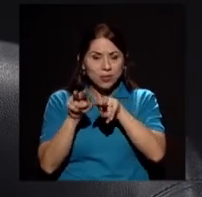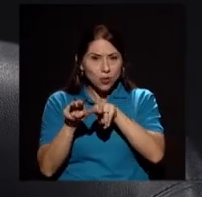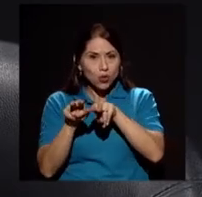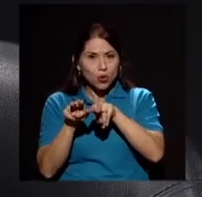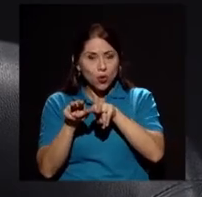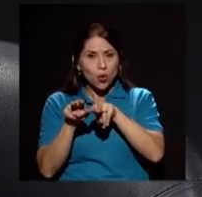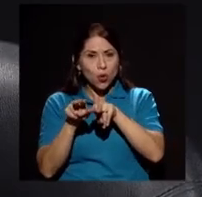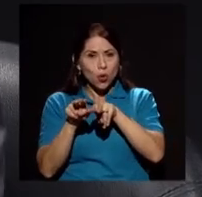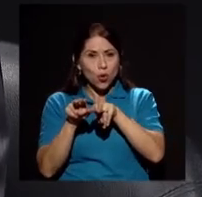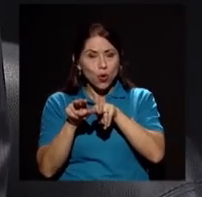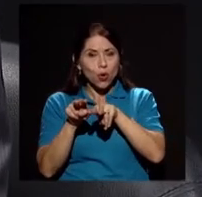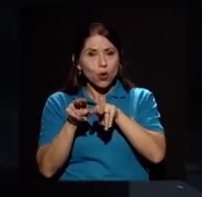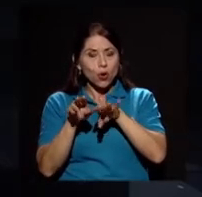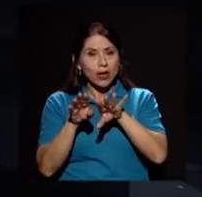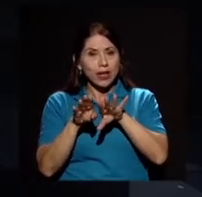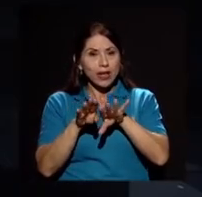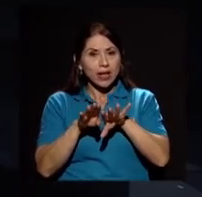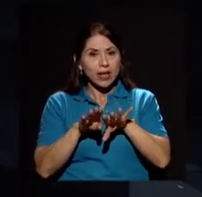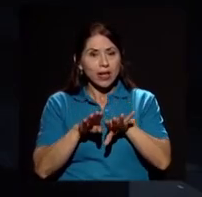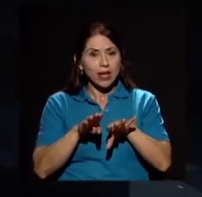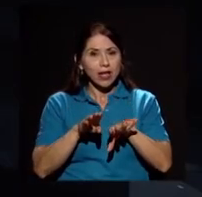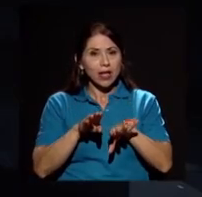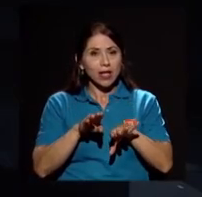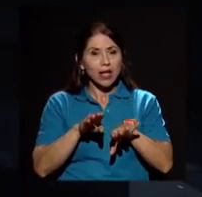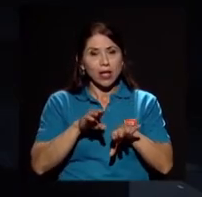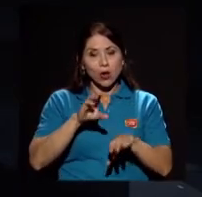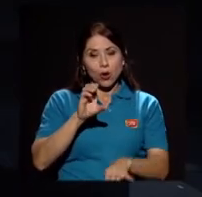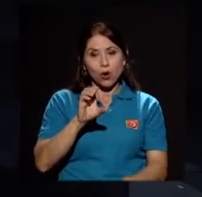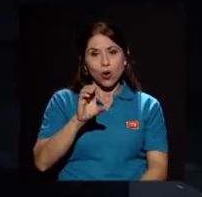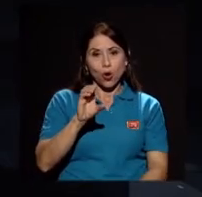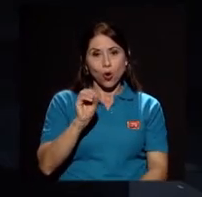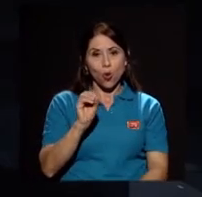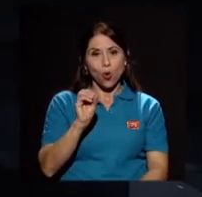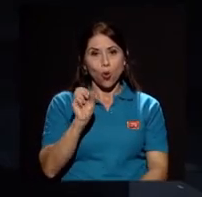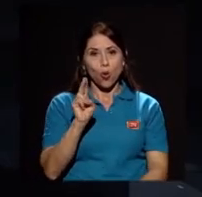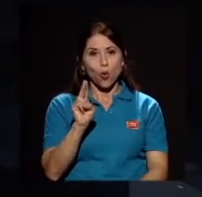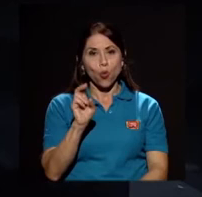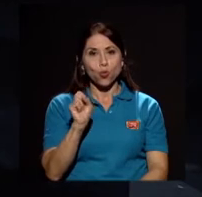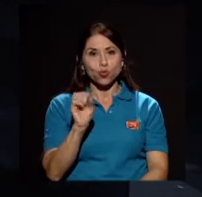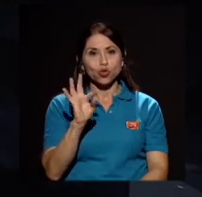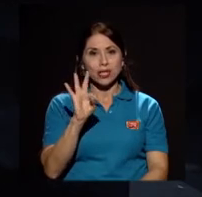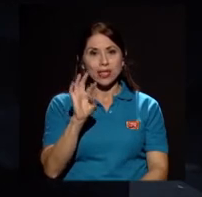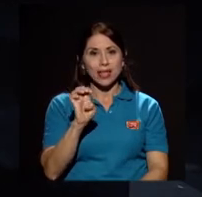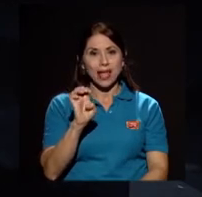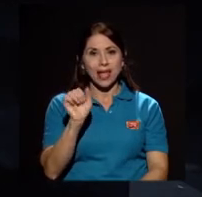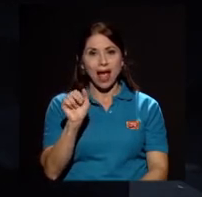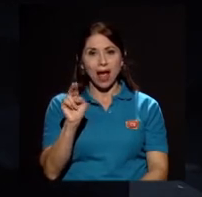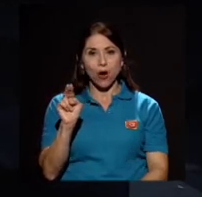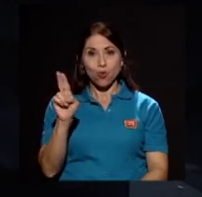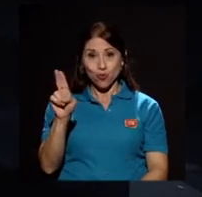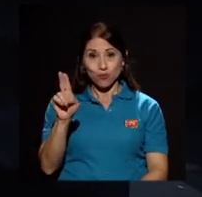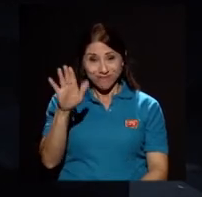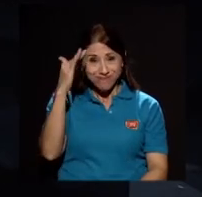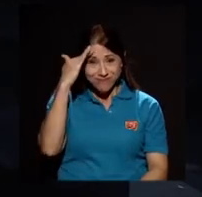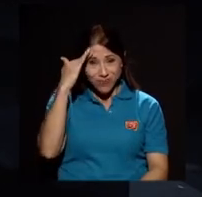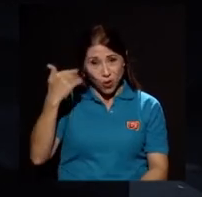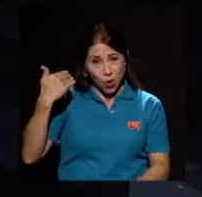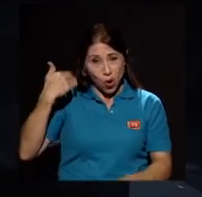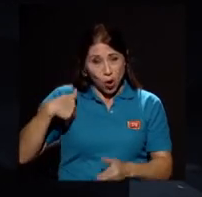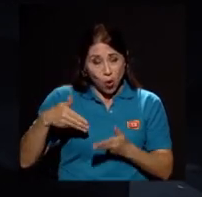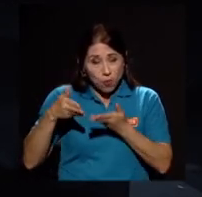del nombre del comandante cousteau que fue realmente alguien que toda su vida